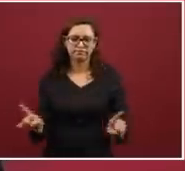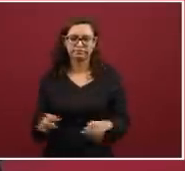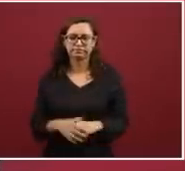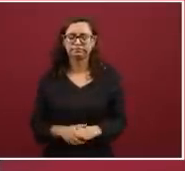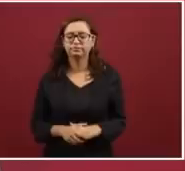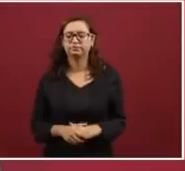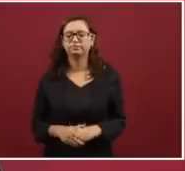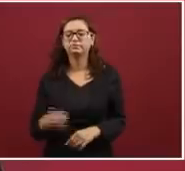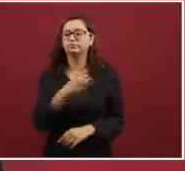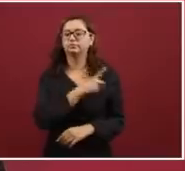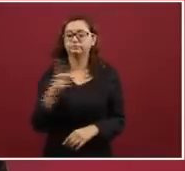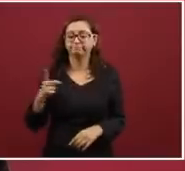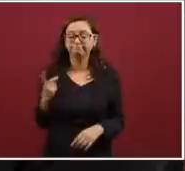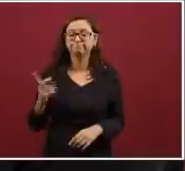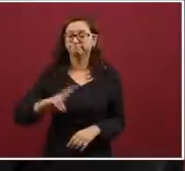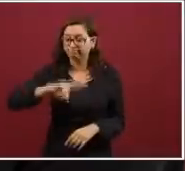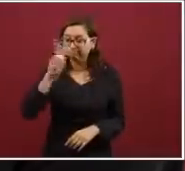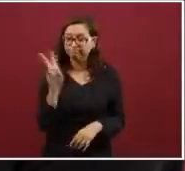Transparencia de verdad,